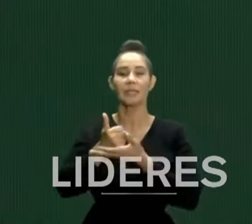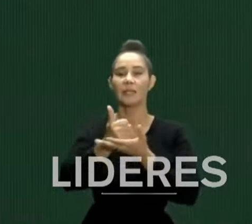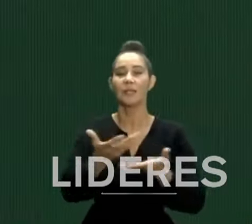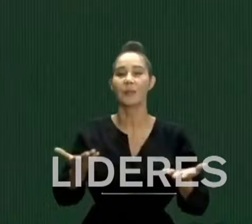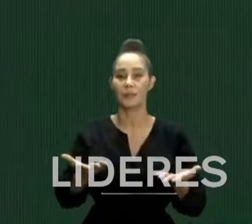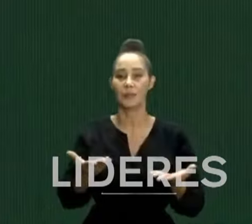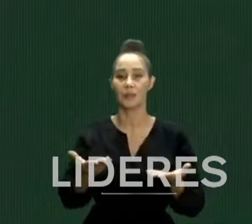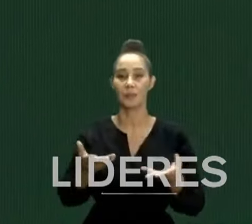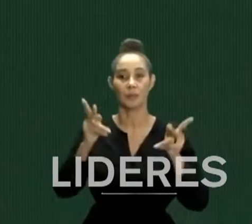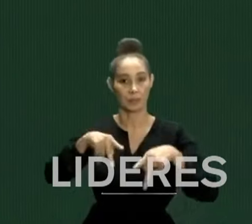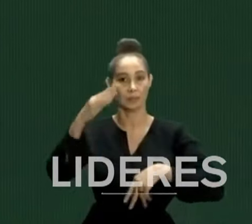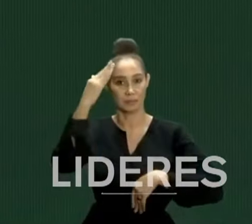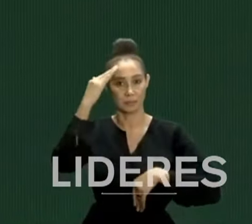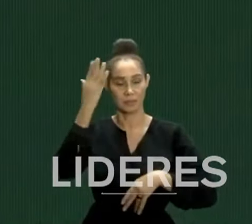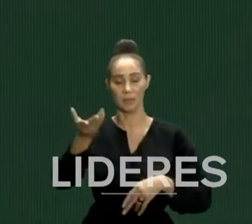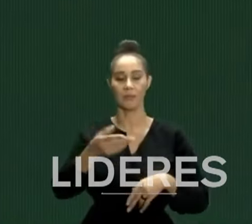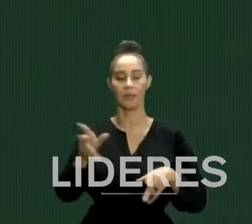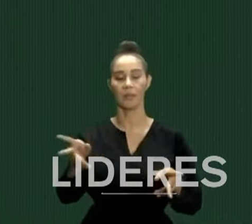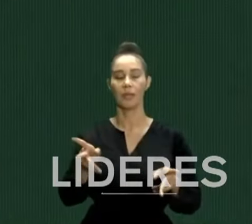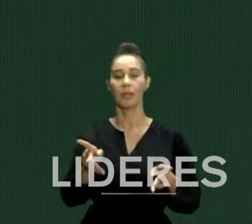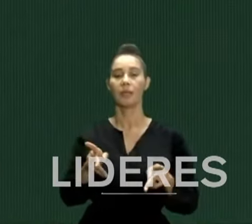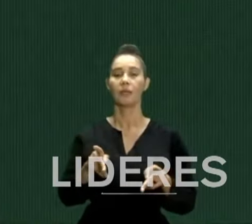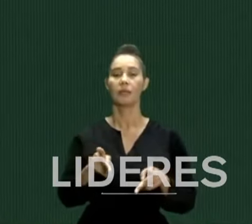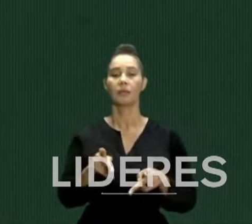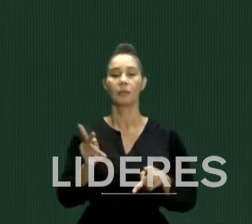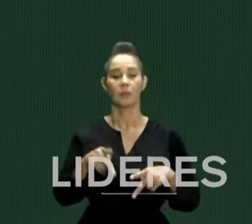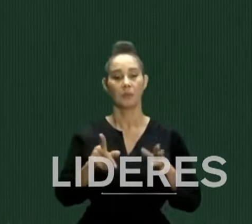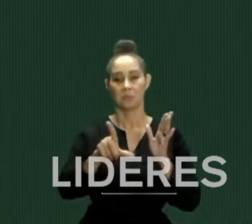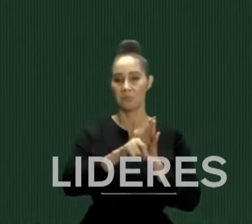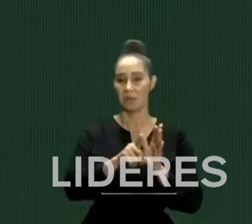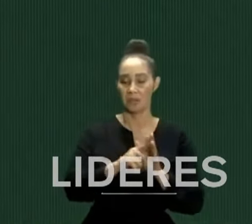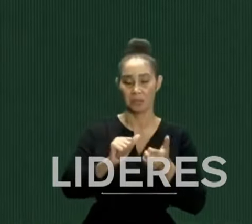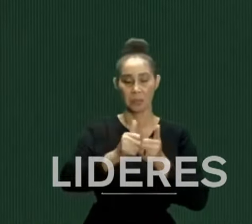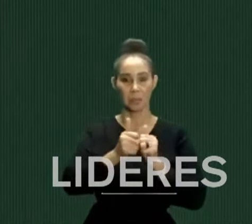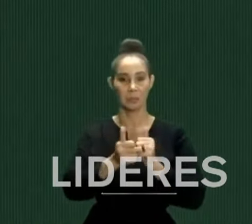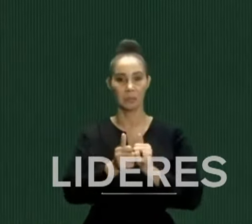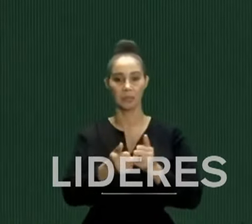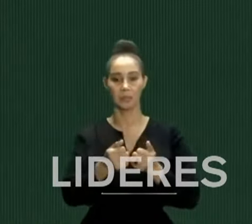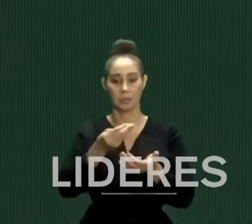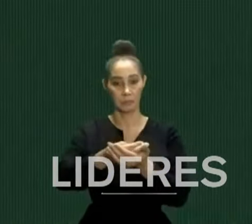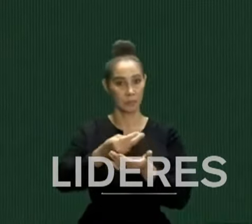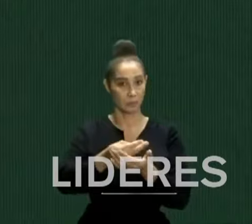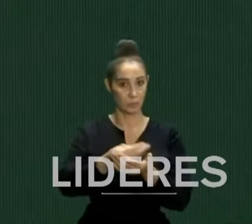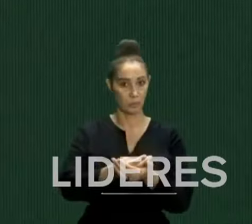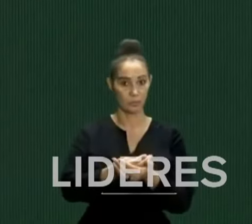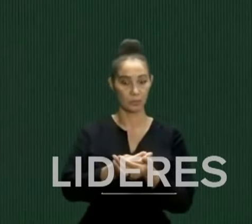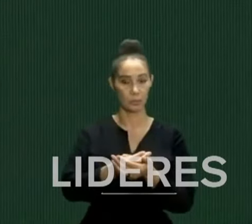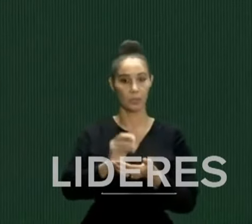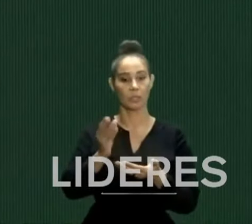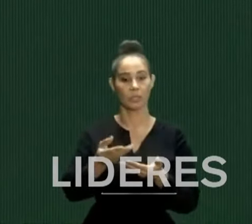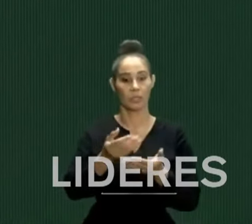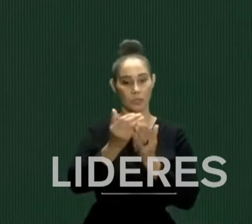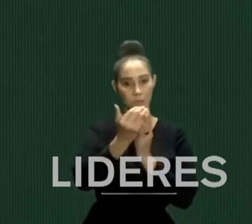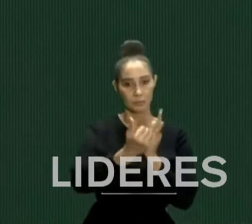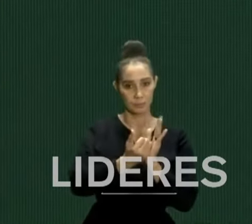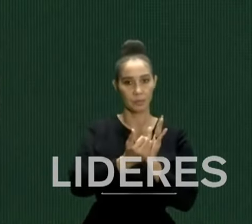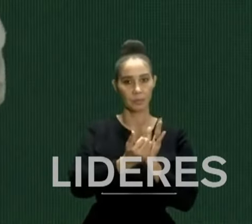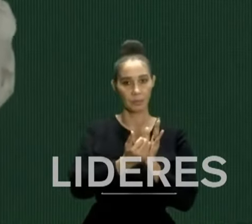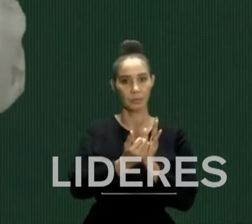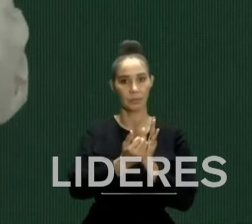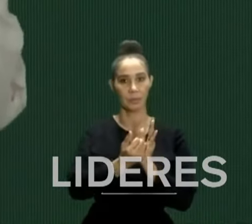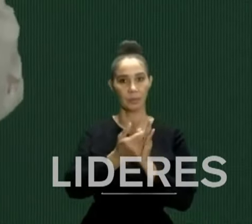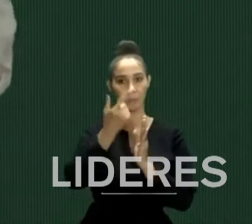la gente sabe que todavía, en términos, por cuestiones de legalidad y de competencias, el presupuesto del ayuntamiento es reducido. Por